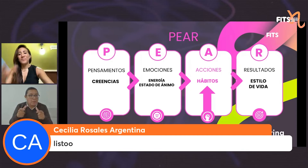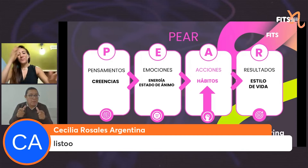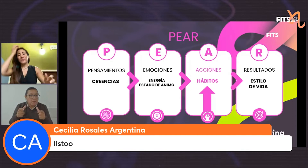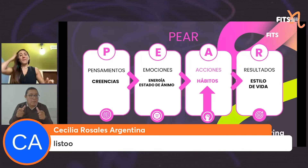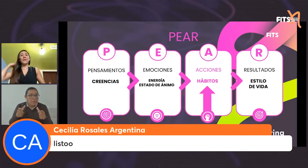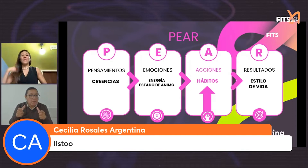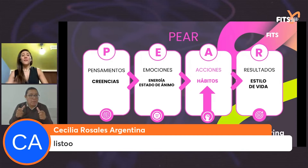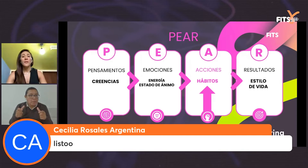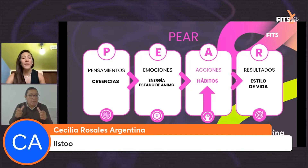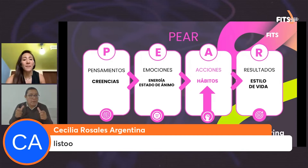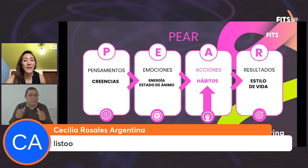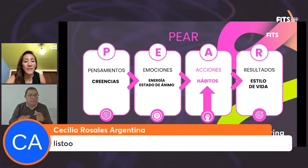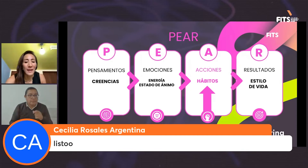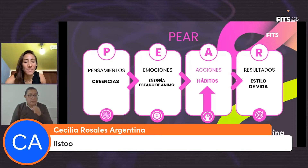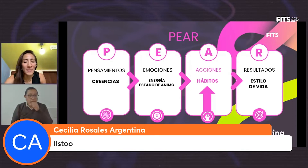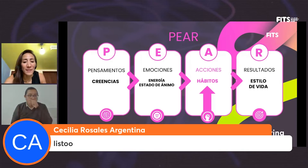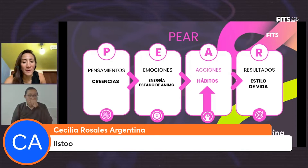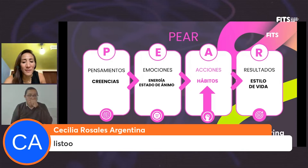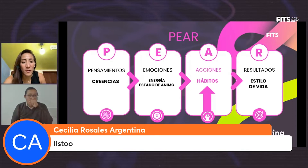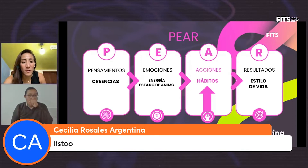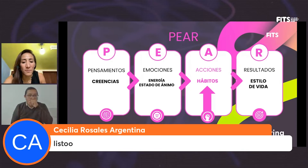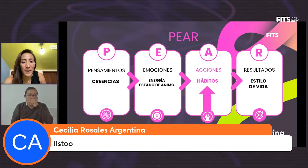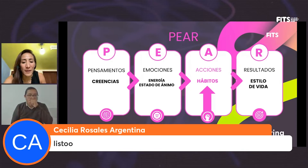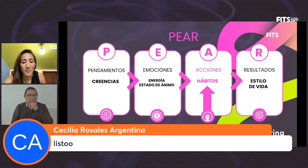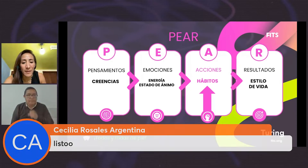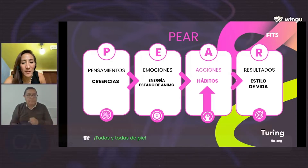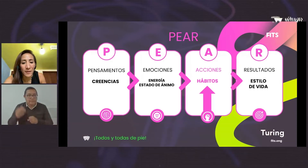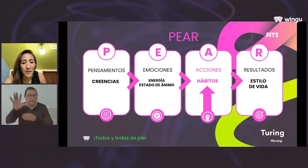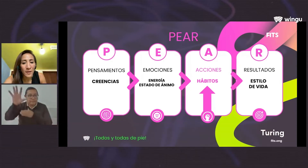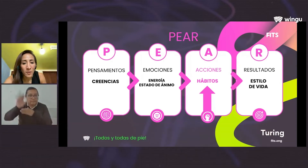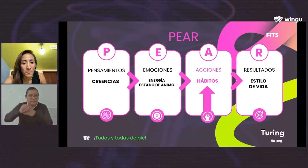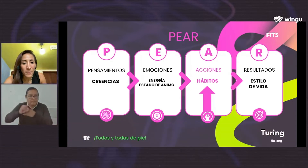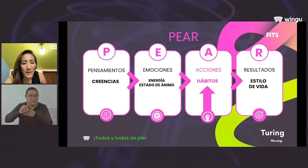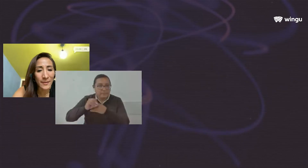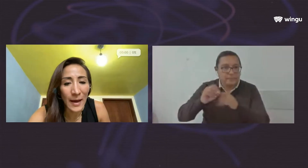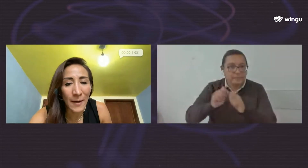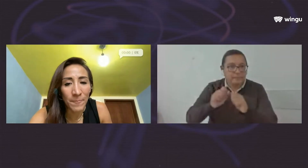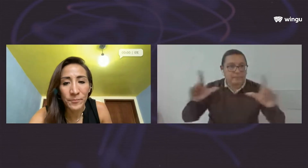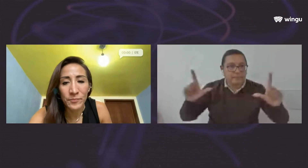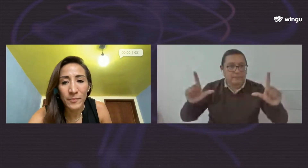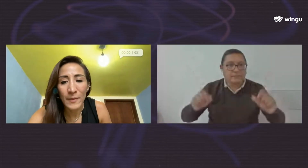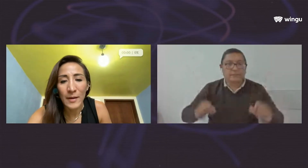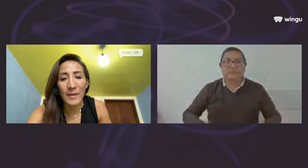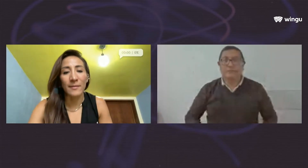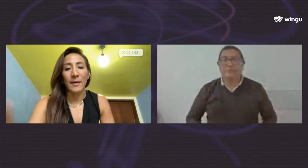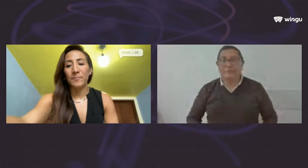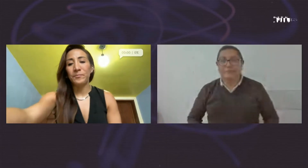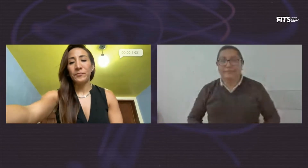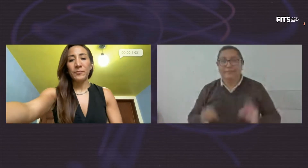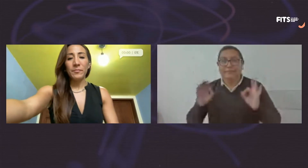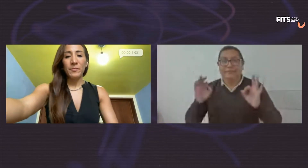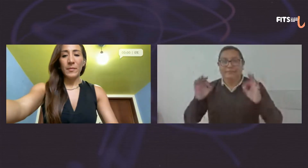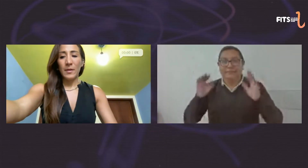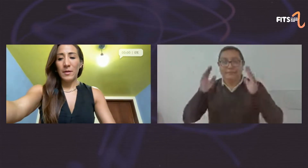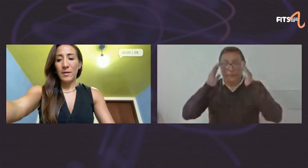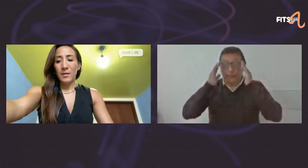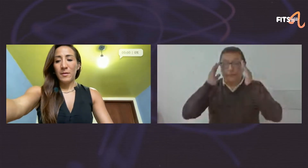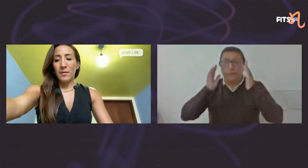están. Y déjenme quitar la presentación para que me vean completa. Lista.